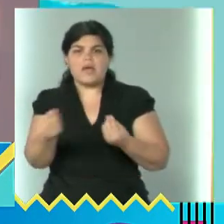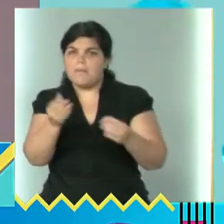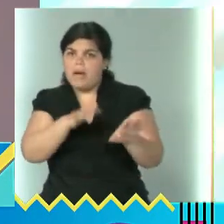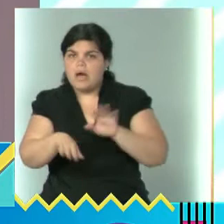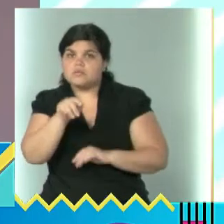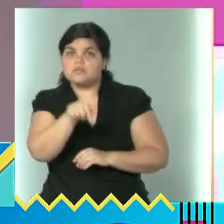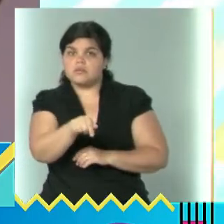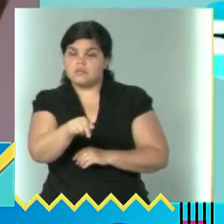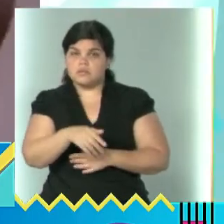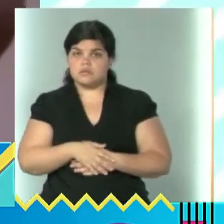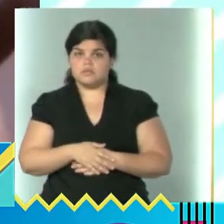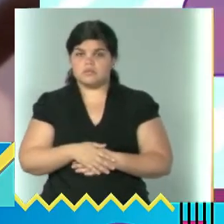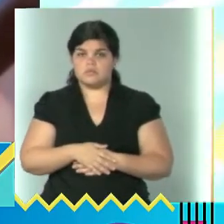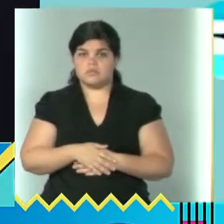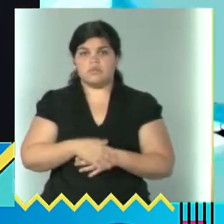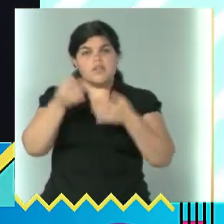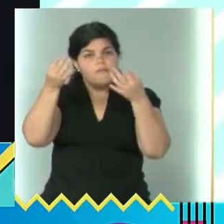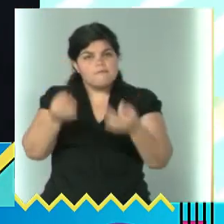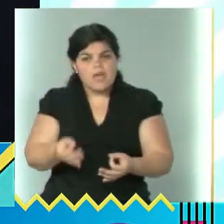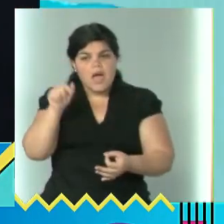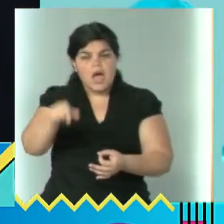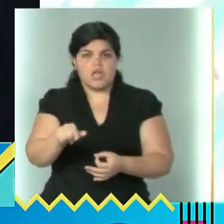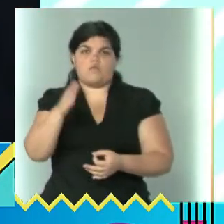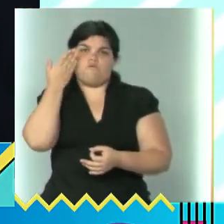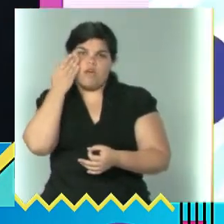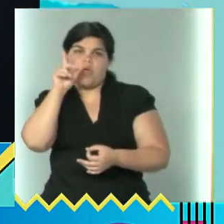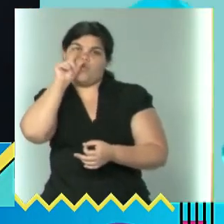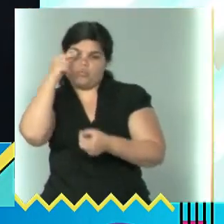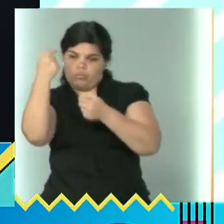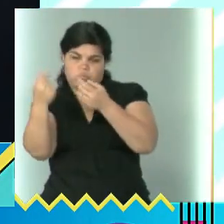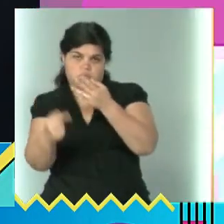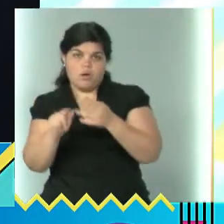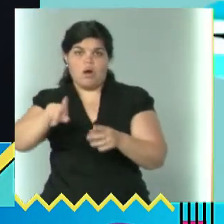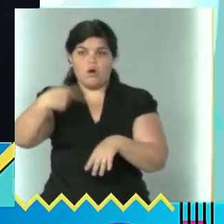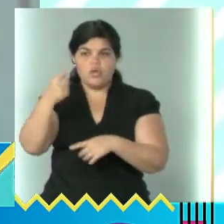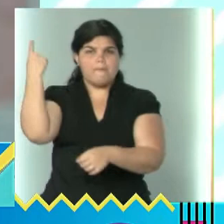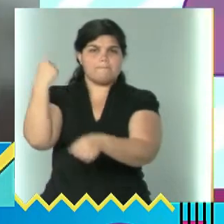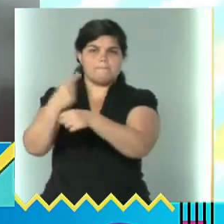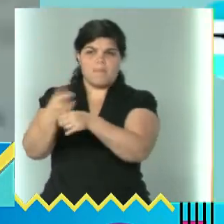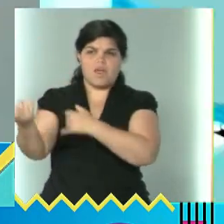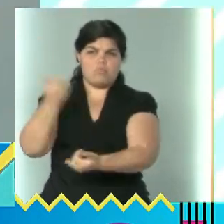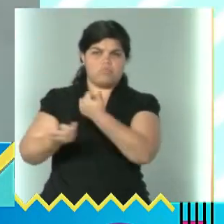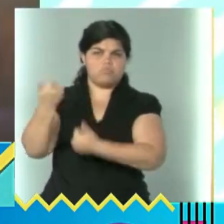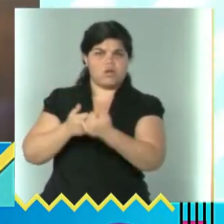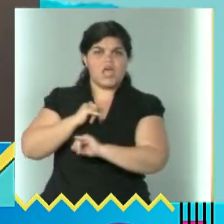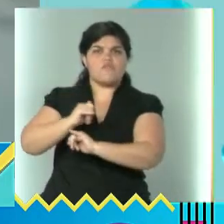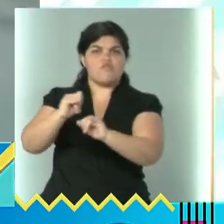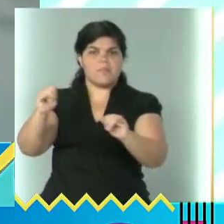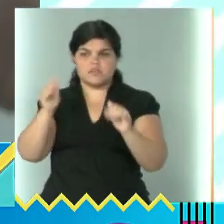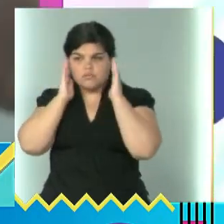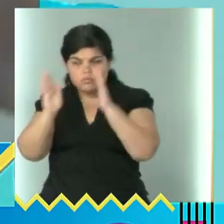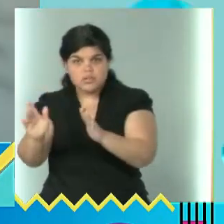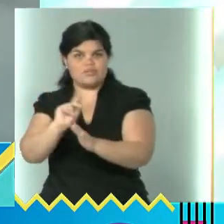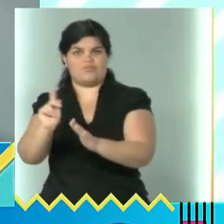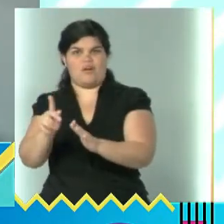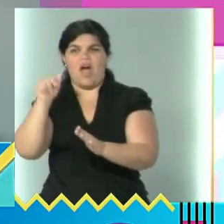y debería dejar de identificar a estas plataformas como su método primario de información. Me parece que ninguna de estas plataformas de redes sociales